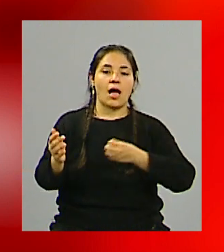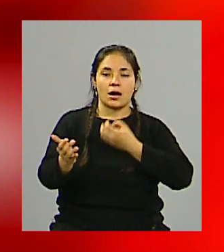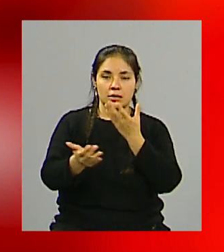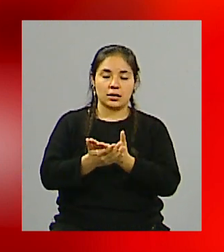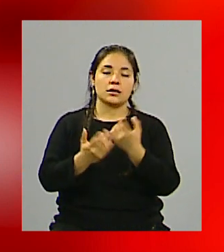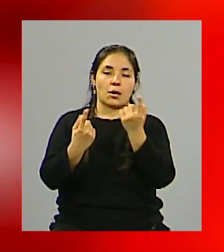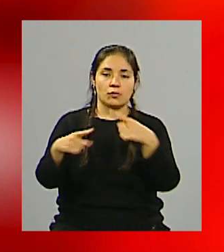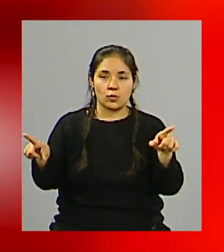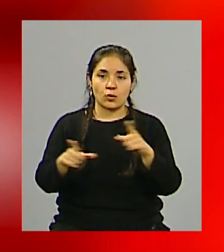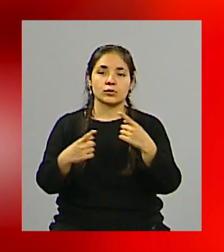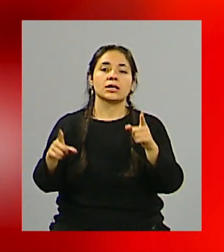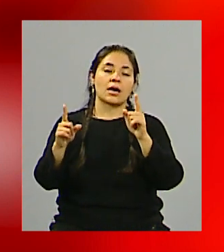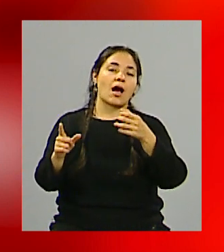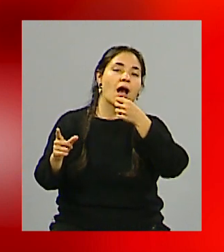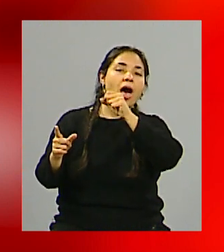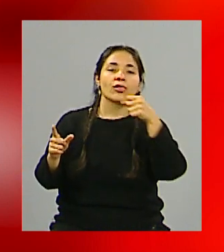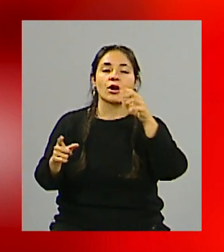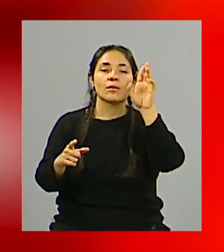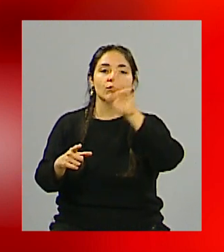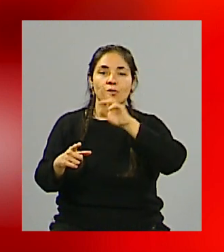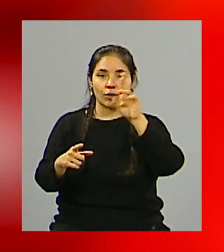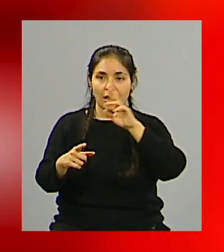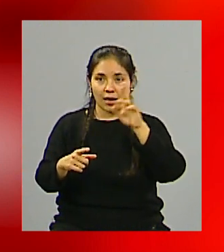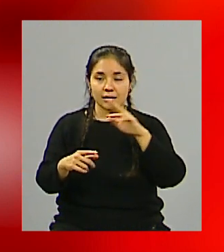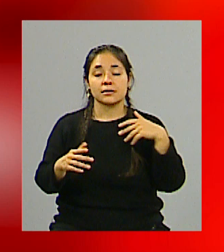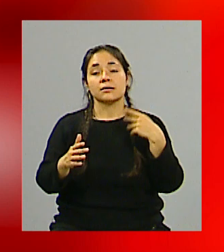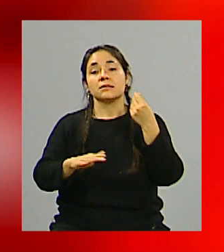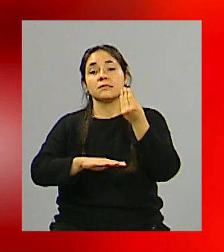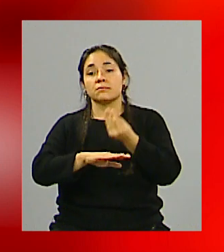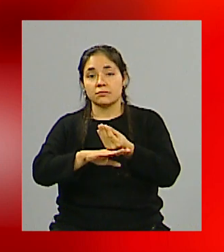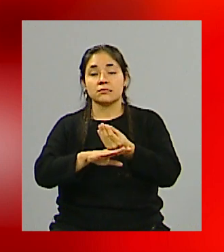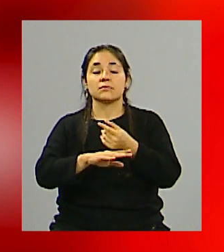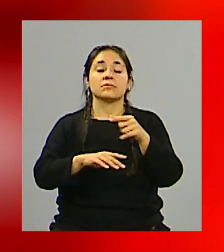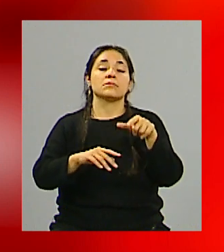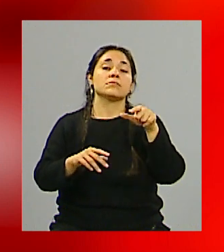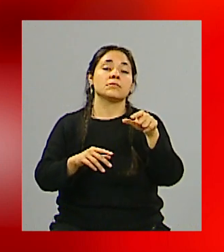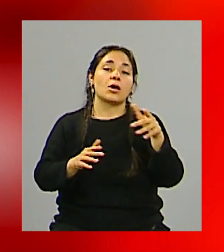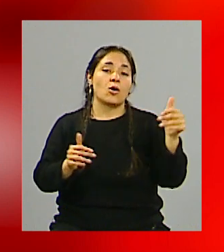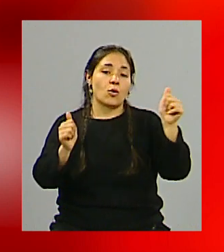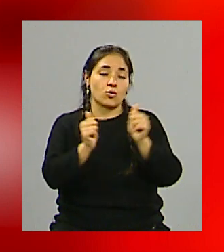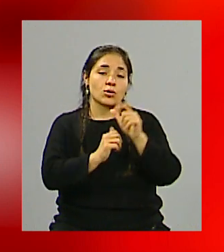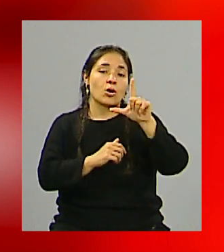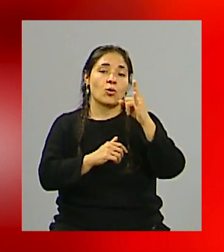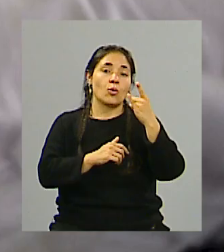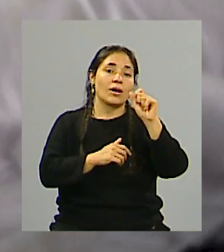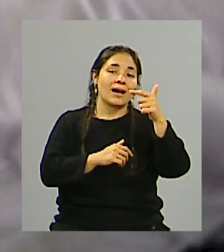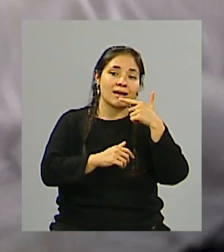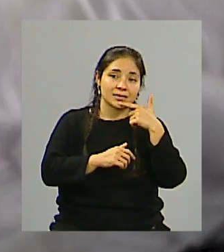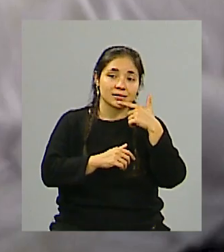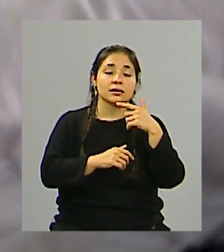a actuar un grupo de cantoras mujeres que se llaman Las Nilas, Yasmín González con Lucas Hernández,